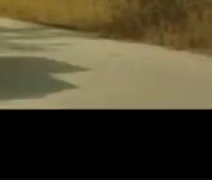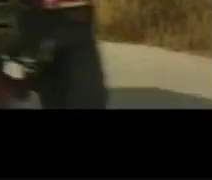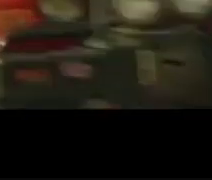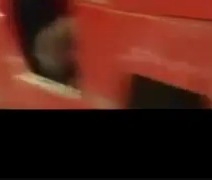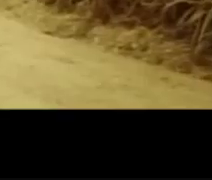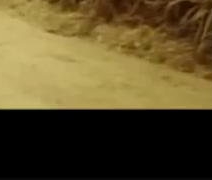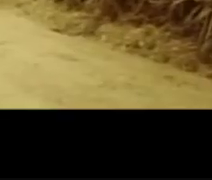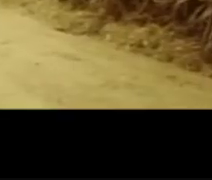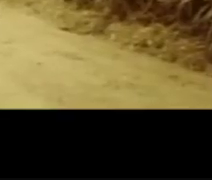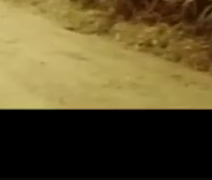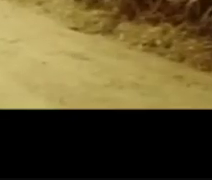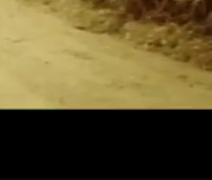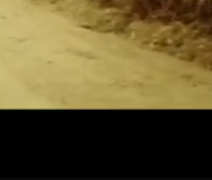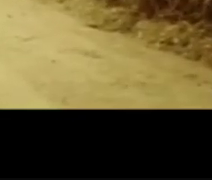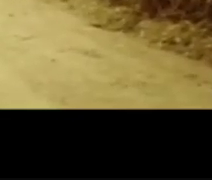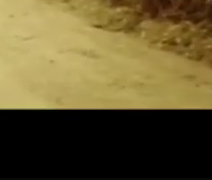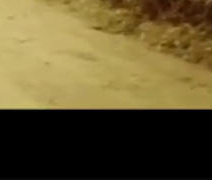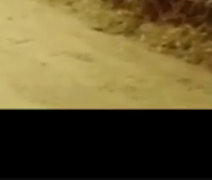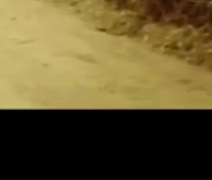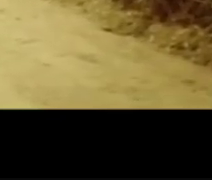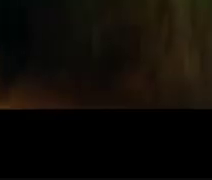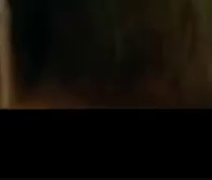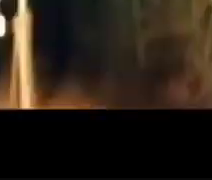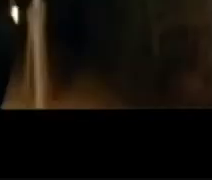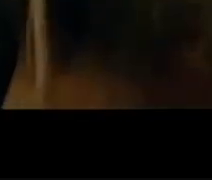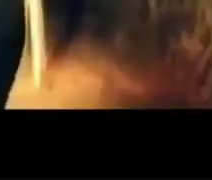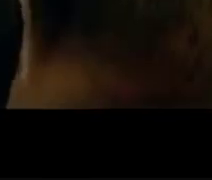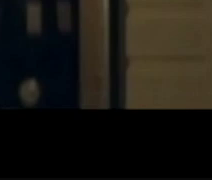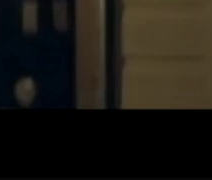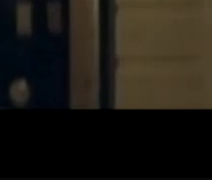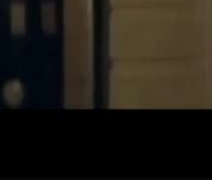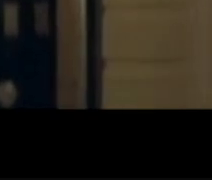De aquella flor surgieron tantas cosas.